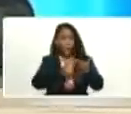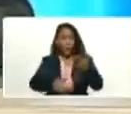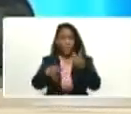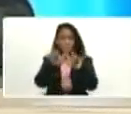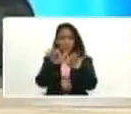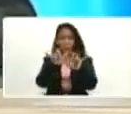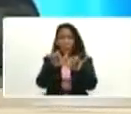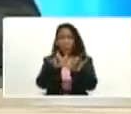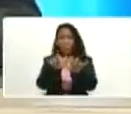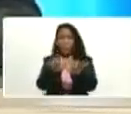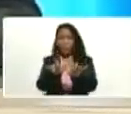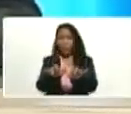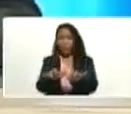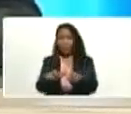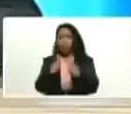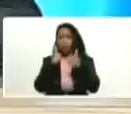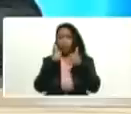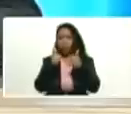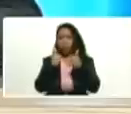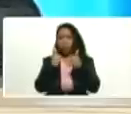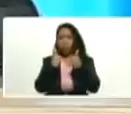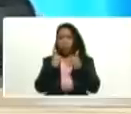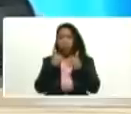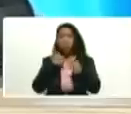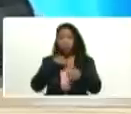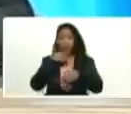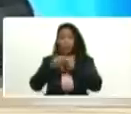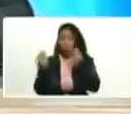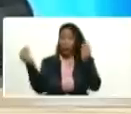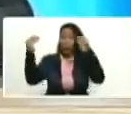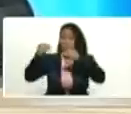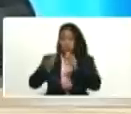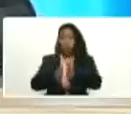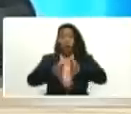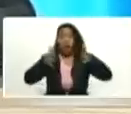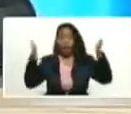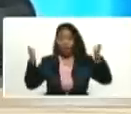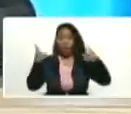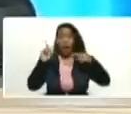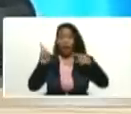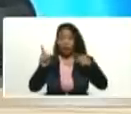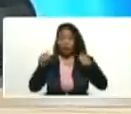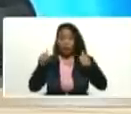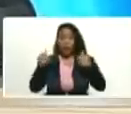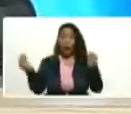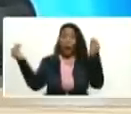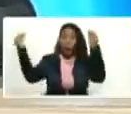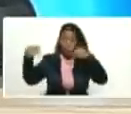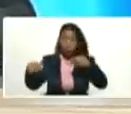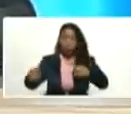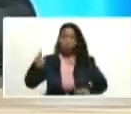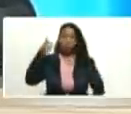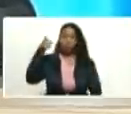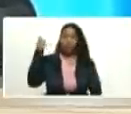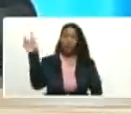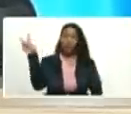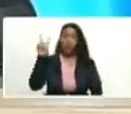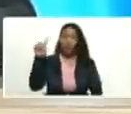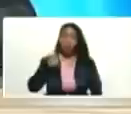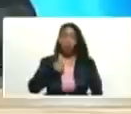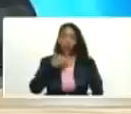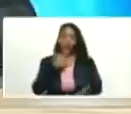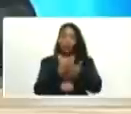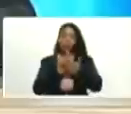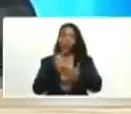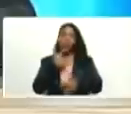Hemos logrado un gran consenso y creo que ha sido un consenso favorable. Venezuela, como yo siempre le digo